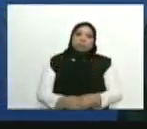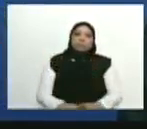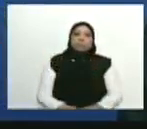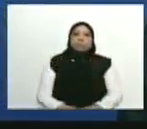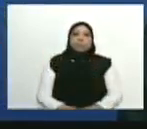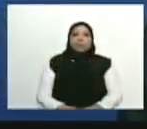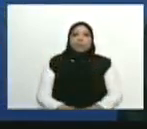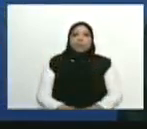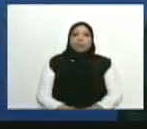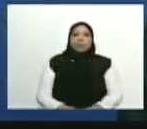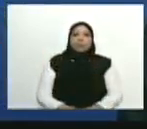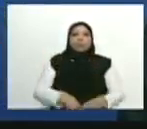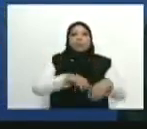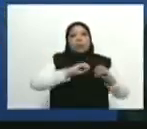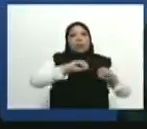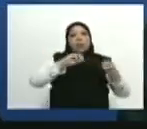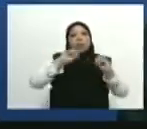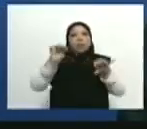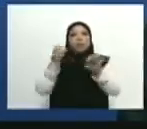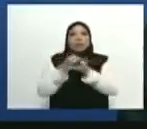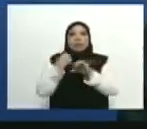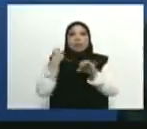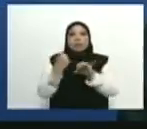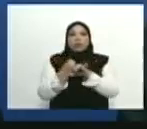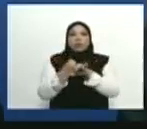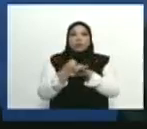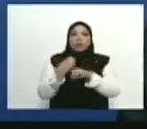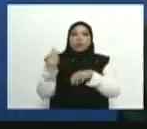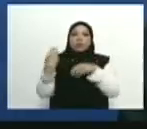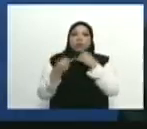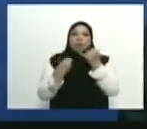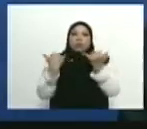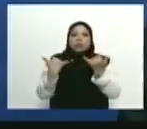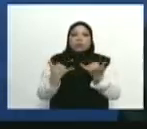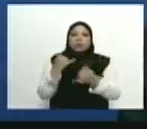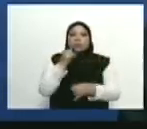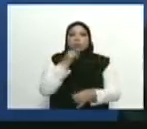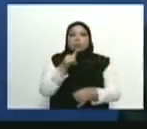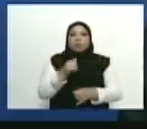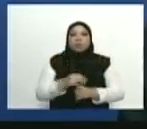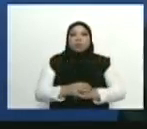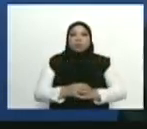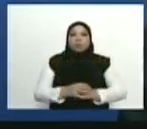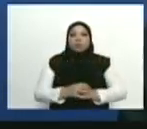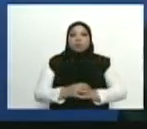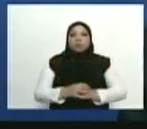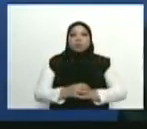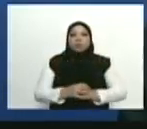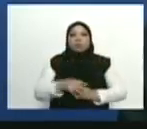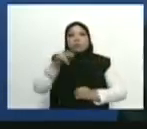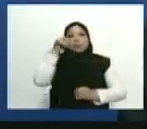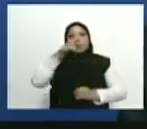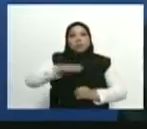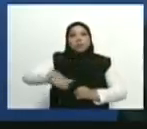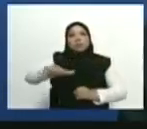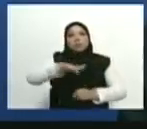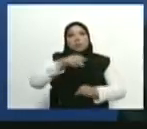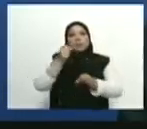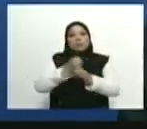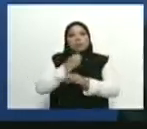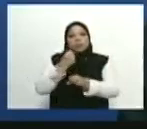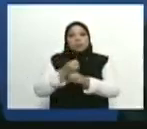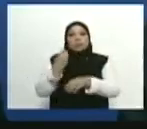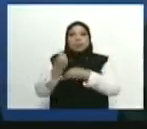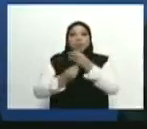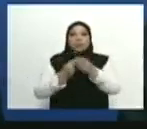visita, llamó a algo que es importante para los zulianos. Yo siempre digo, tomando las palabras de un historiador zuliano, Vinicio